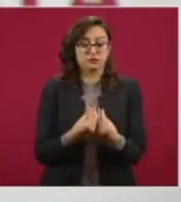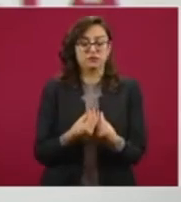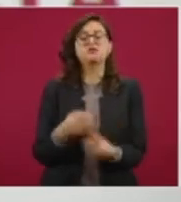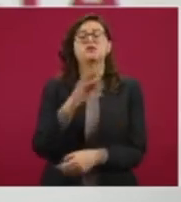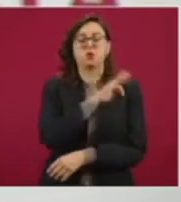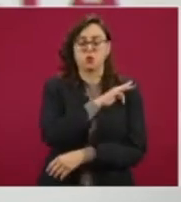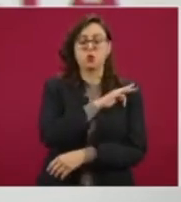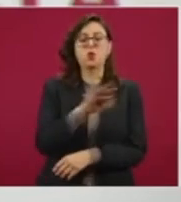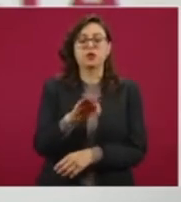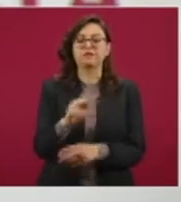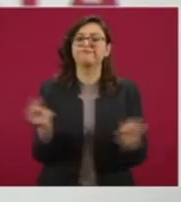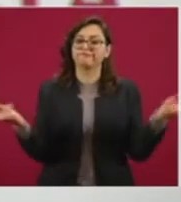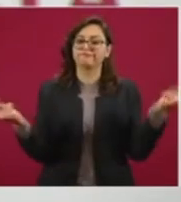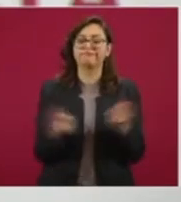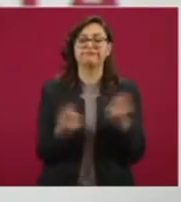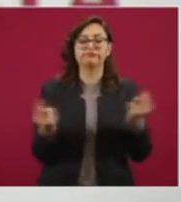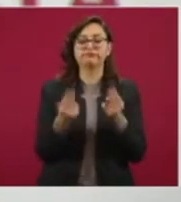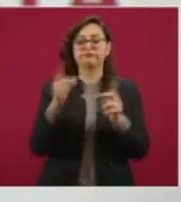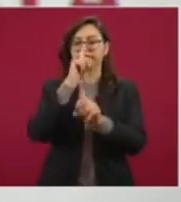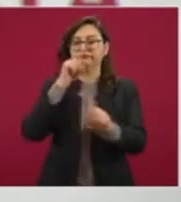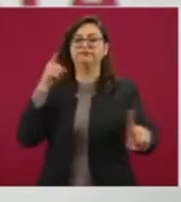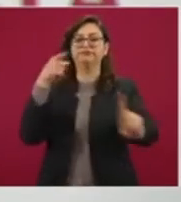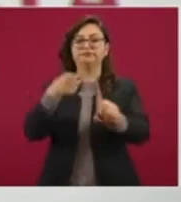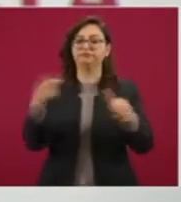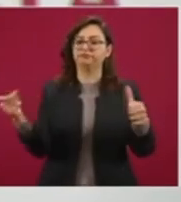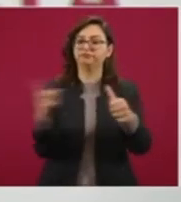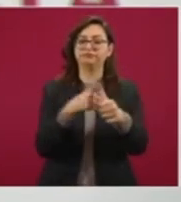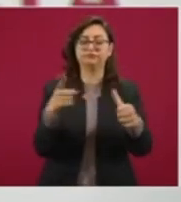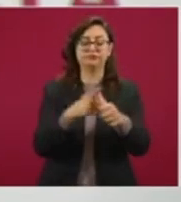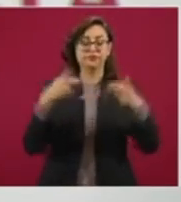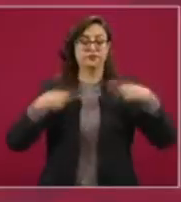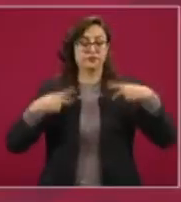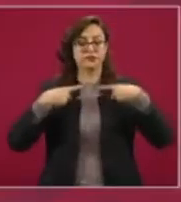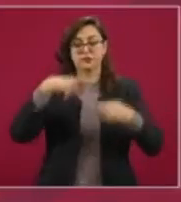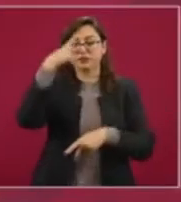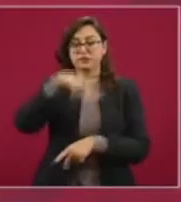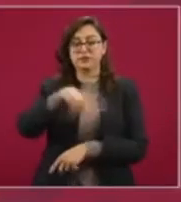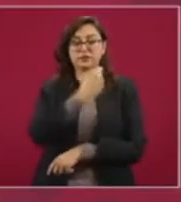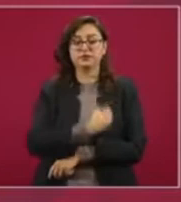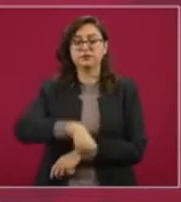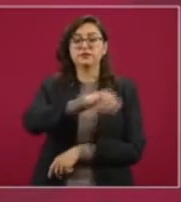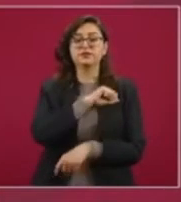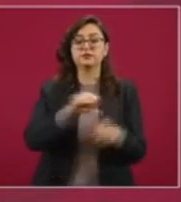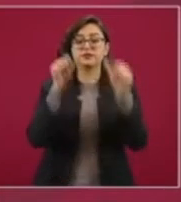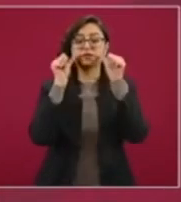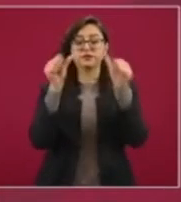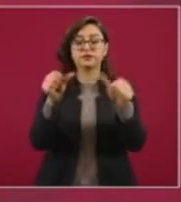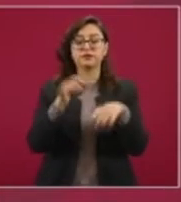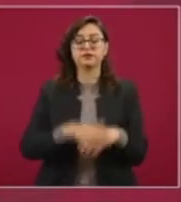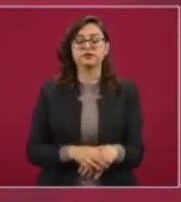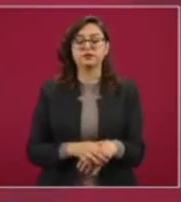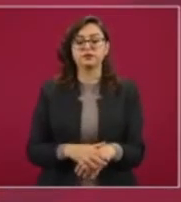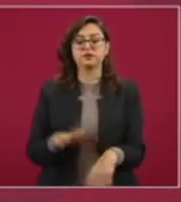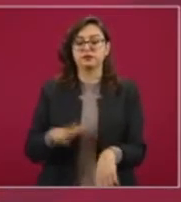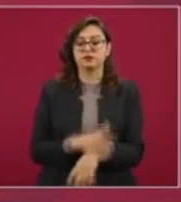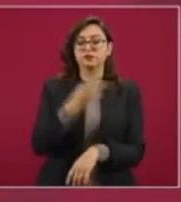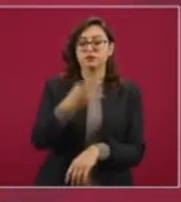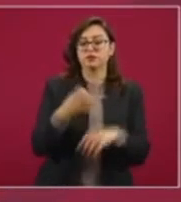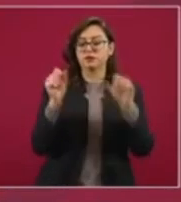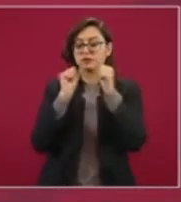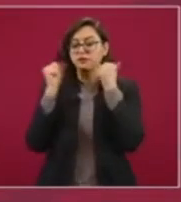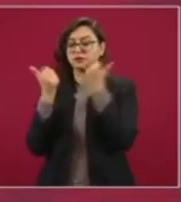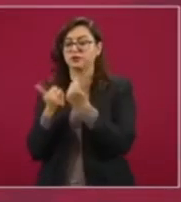posible cuando se tiene como prioridad la salud de los mexicanos. La Asociación Nacional de Hospitales Privados y el Consorcio Mexicano de